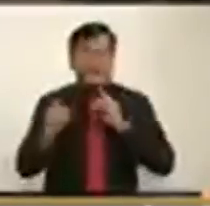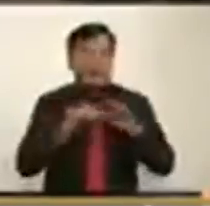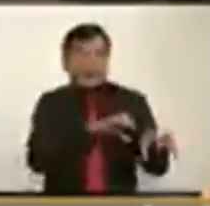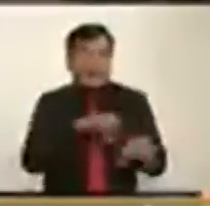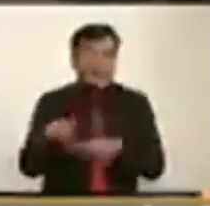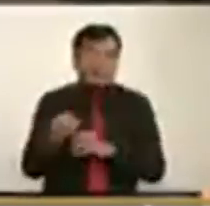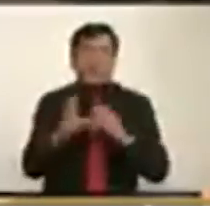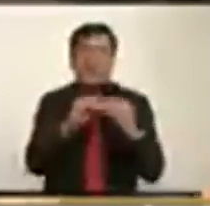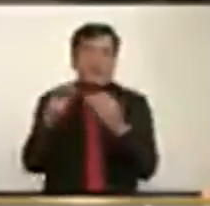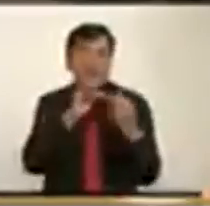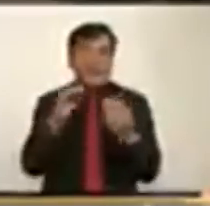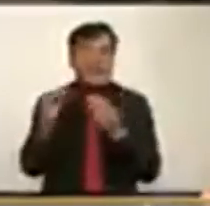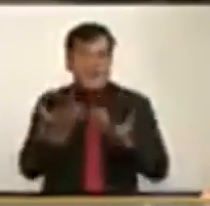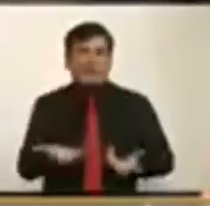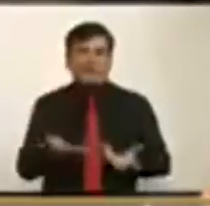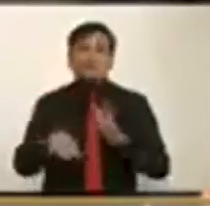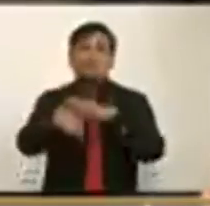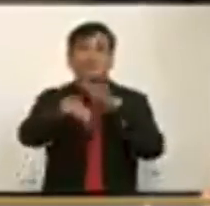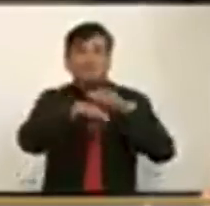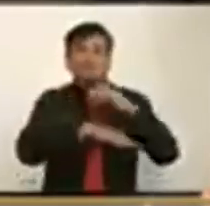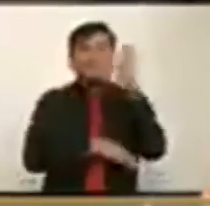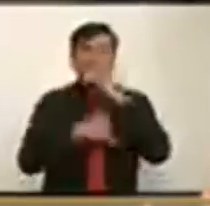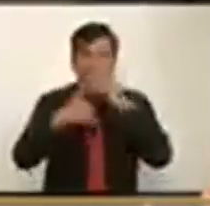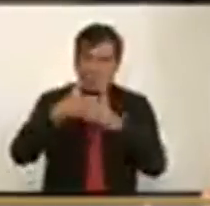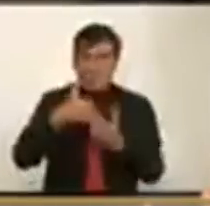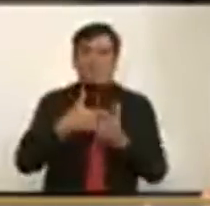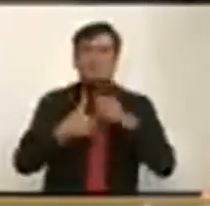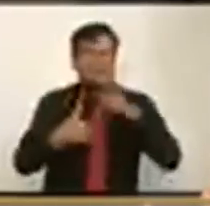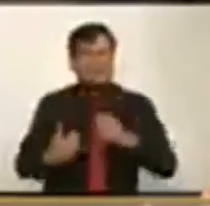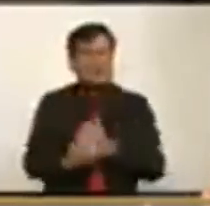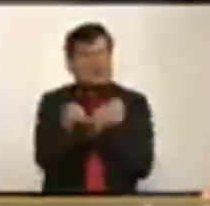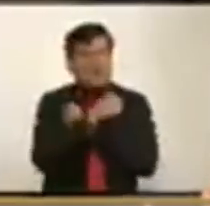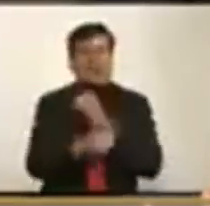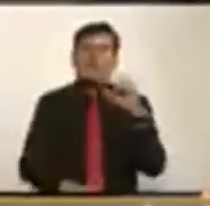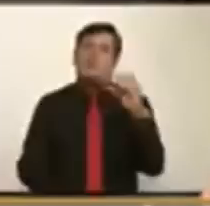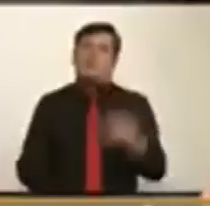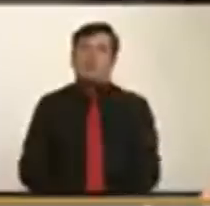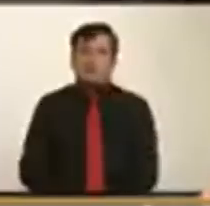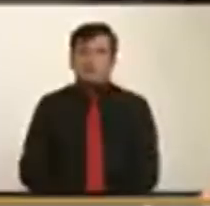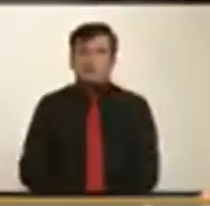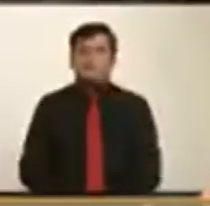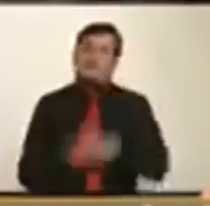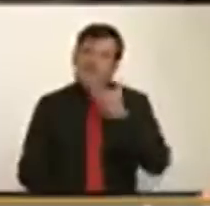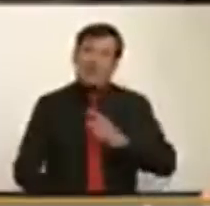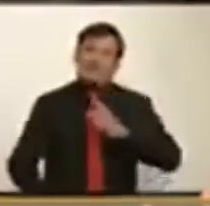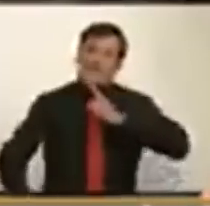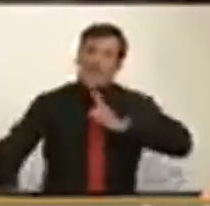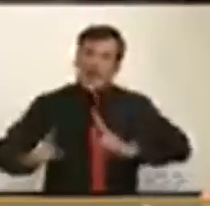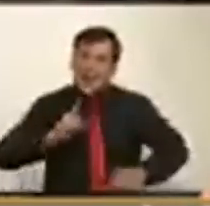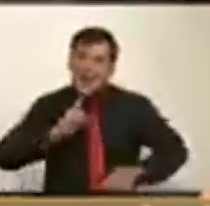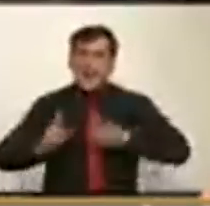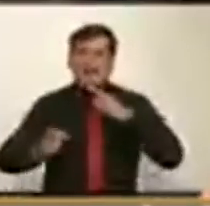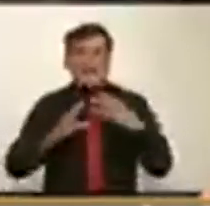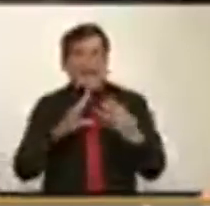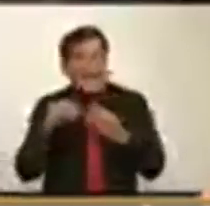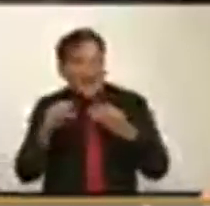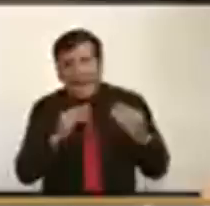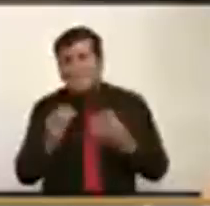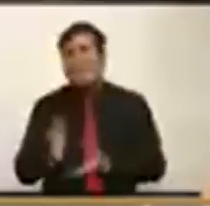Si invitan a Colombia, y para eso es necesario amar a Colombia, a dialogar, a